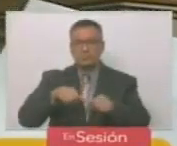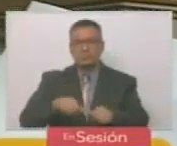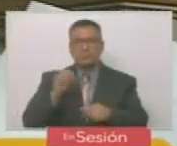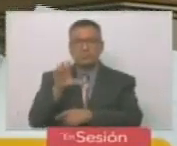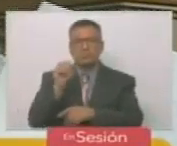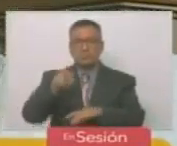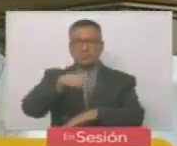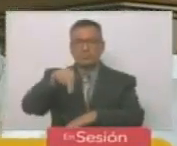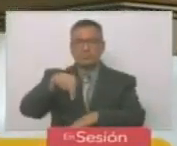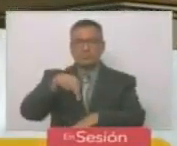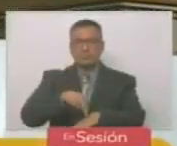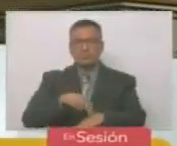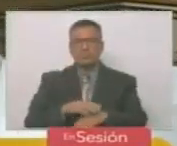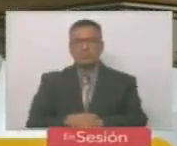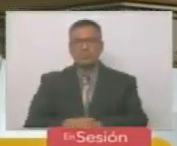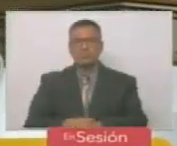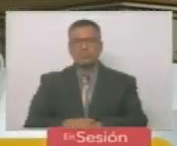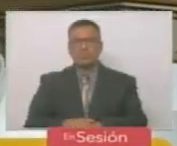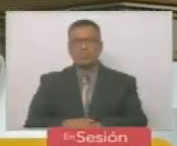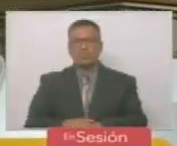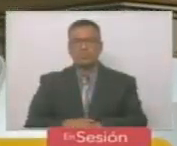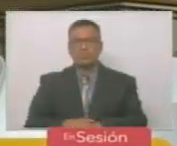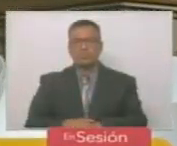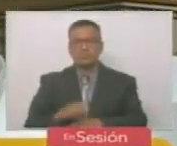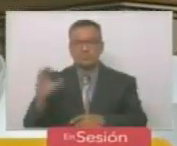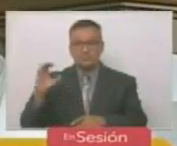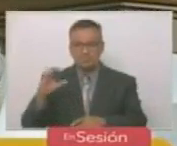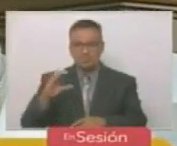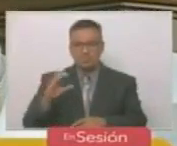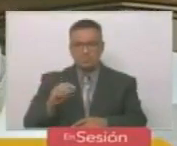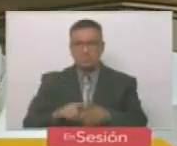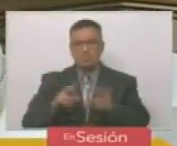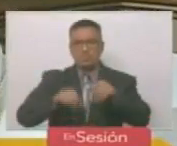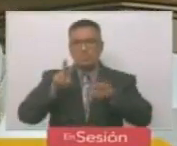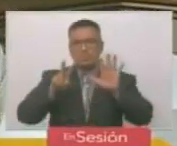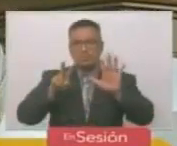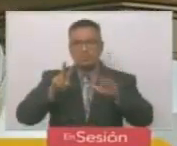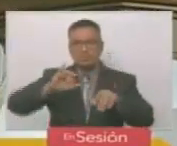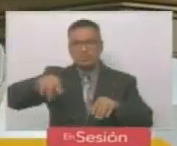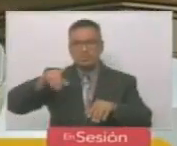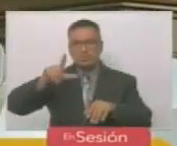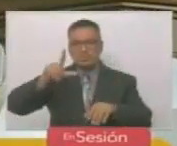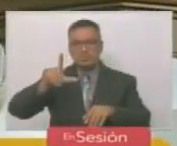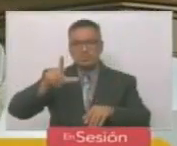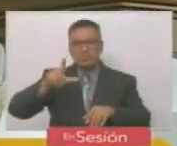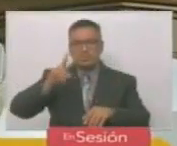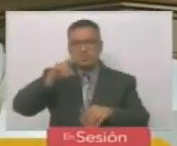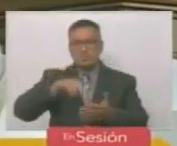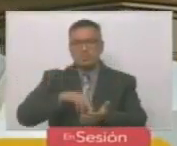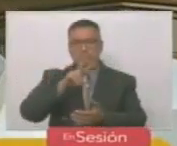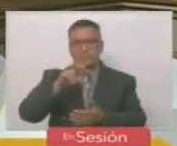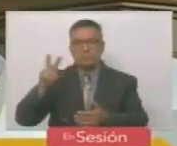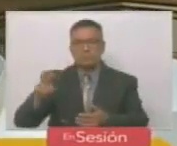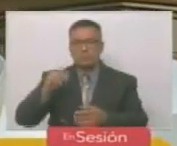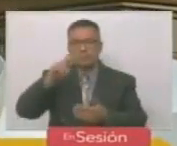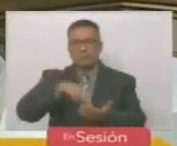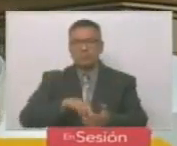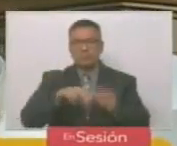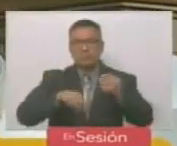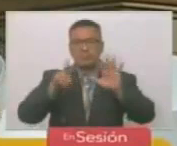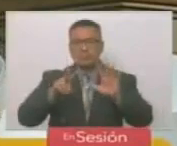Asamblea Nacional, en Caracas, a los 12 días del mes de julio de 2022, año 212